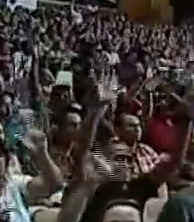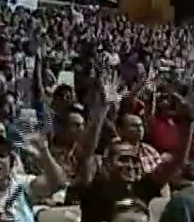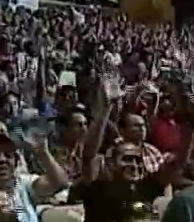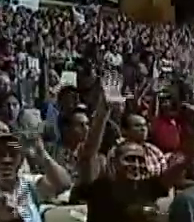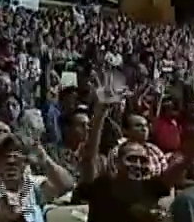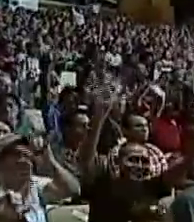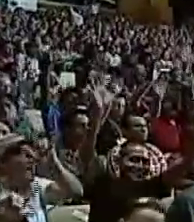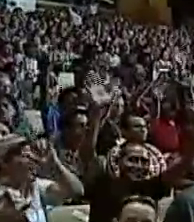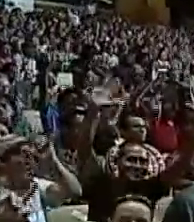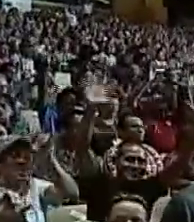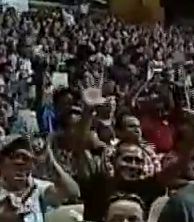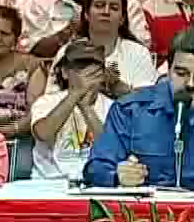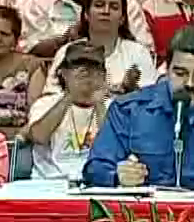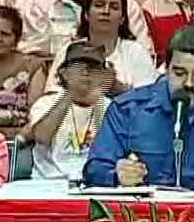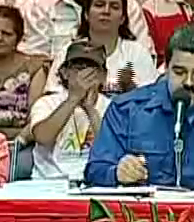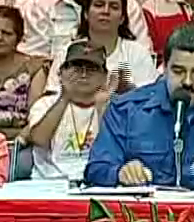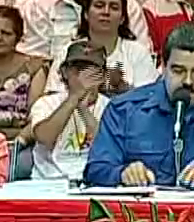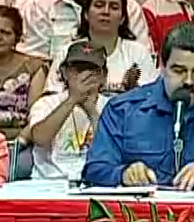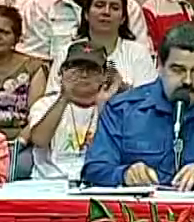Revolución Bolivariana.